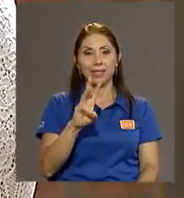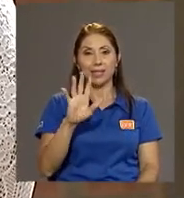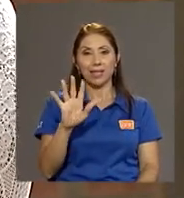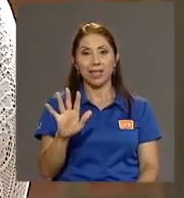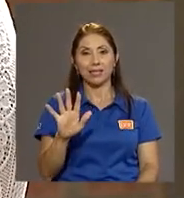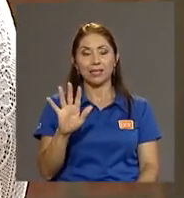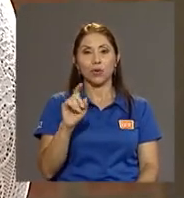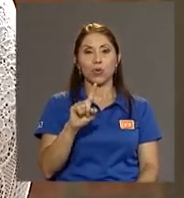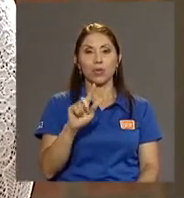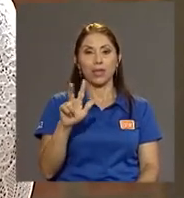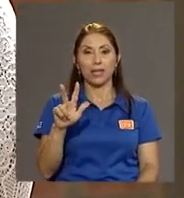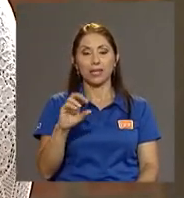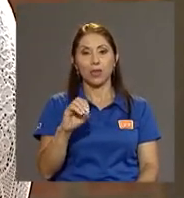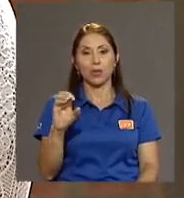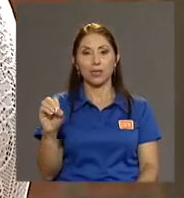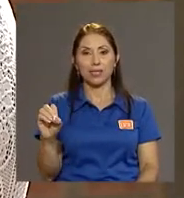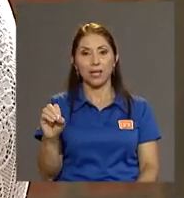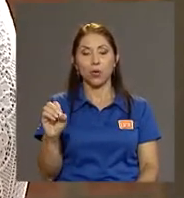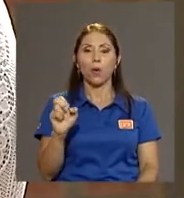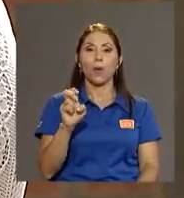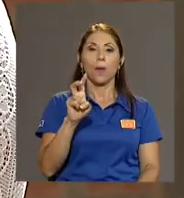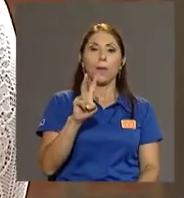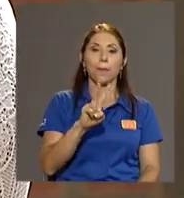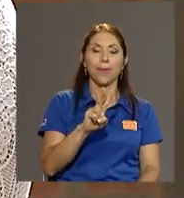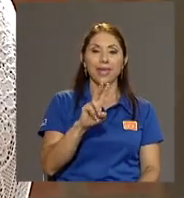2665-1300, que es Repítelo, por favor.